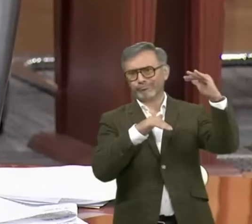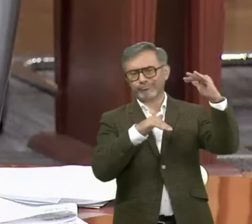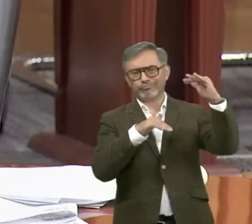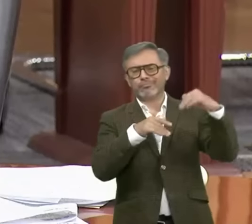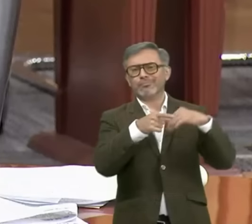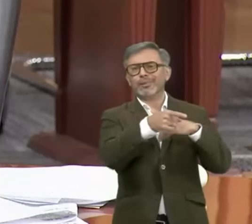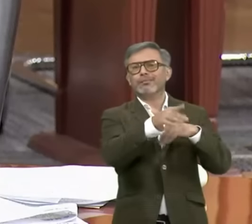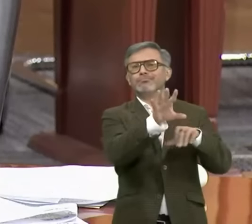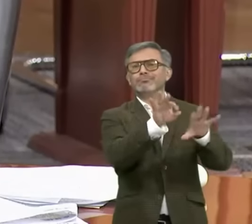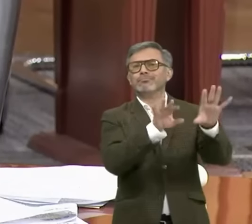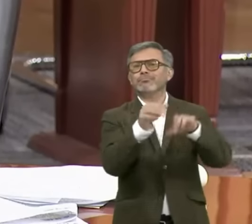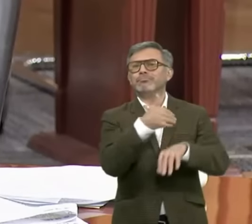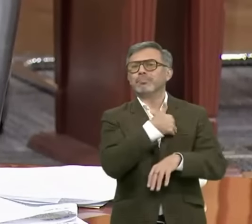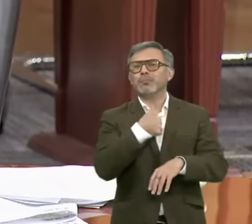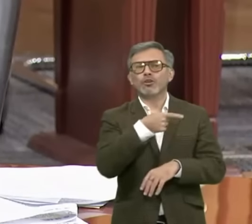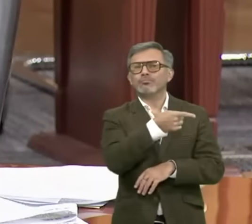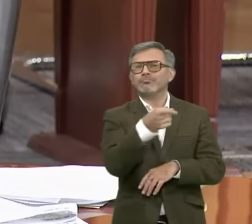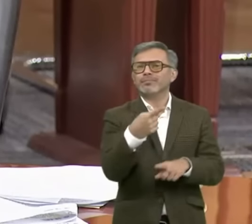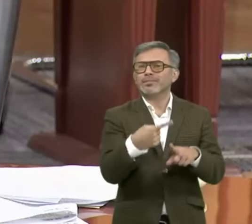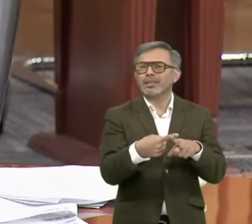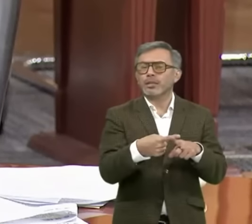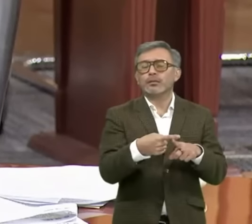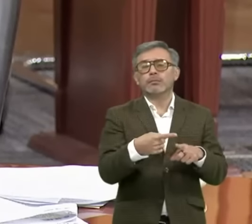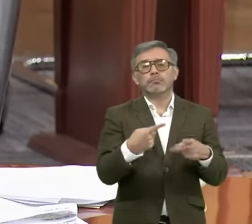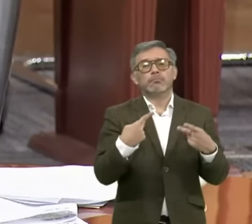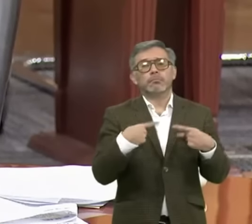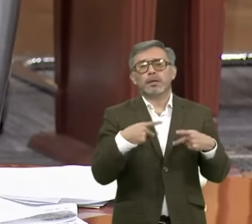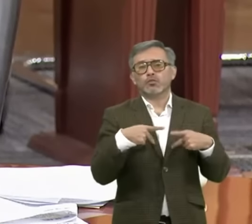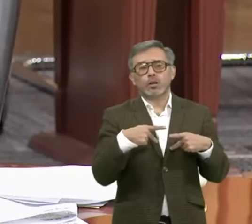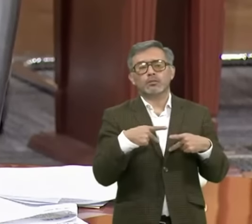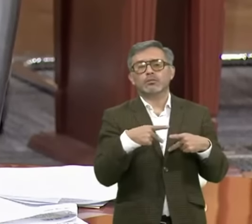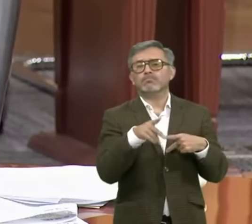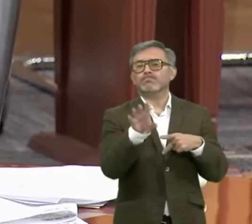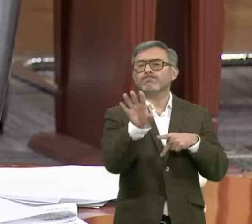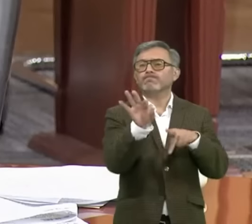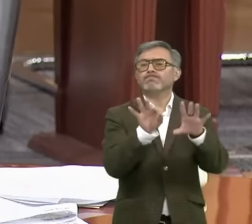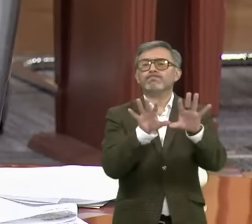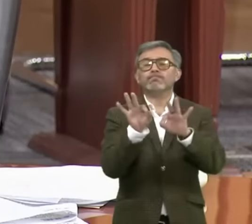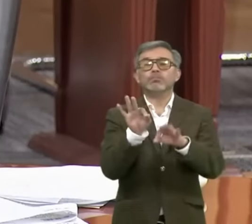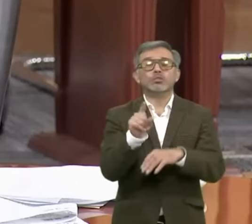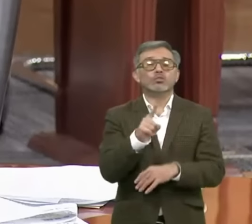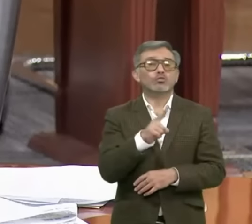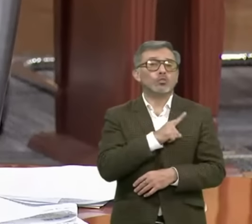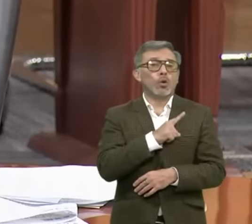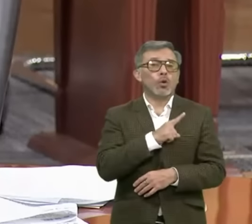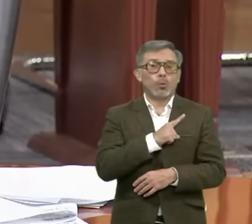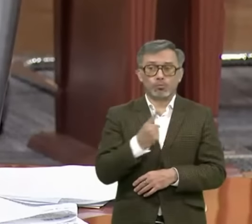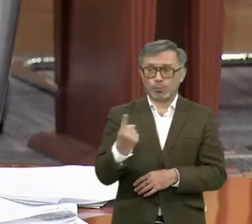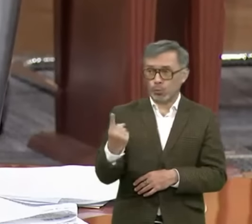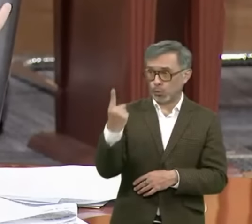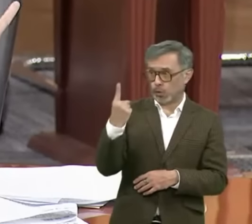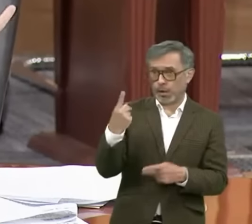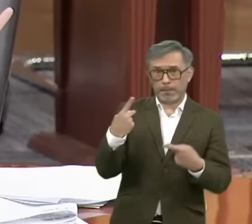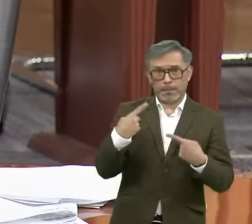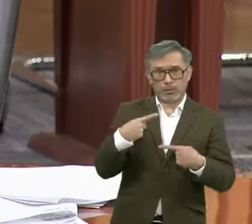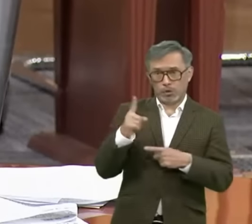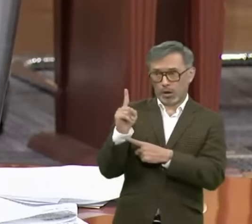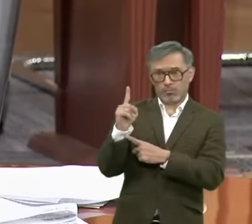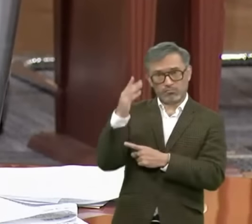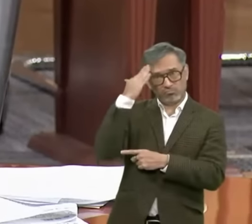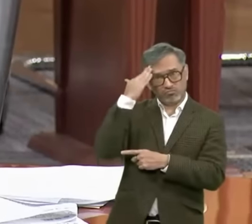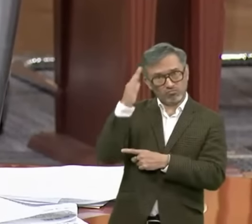por funcionarias y funcionarios que únicamente estarían designados por una persona, salvo la unidad de